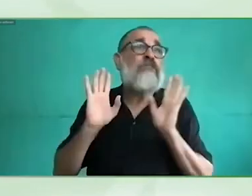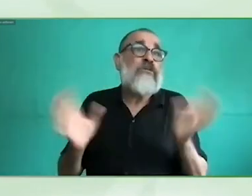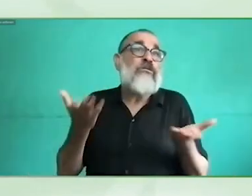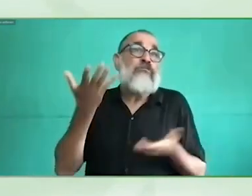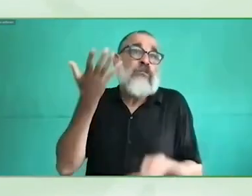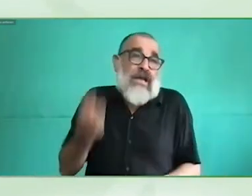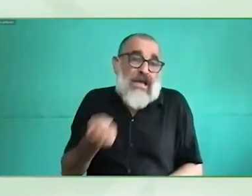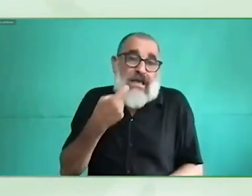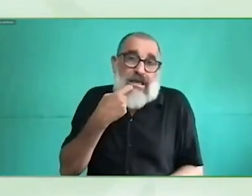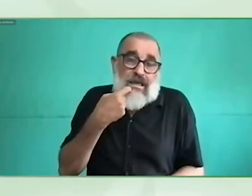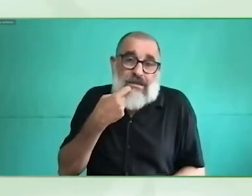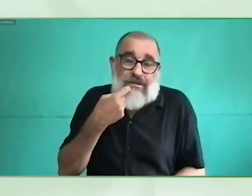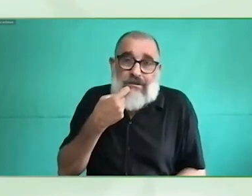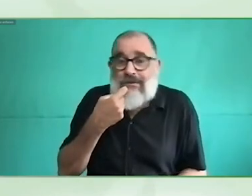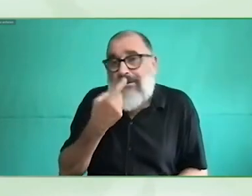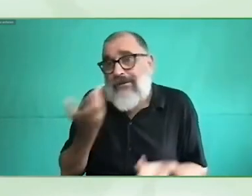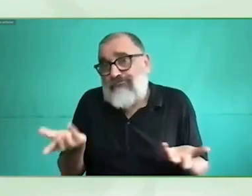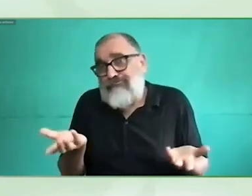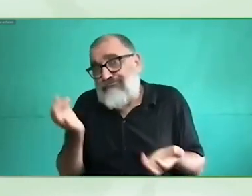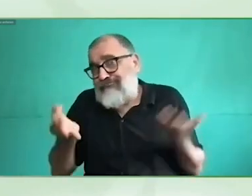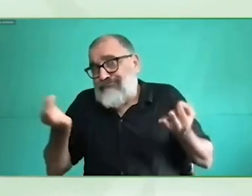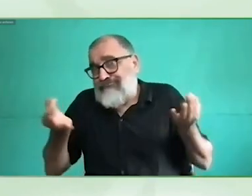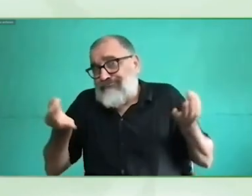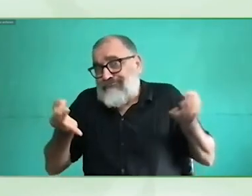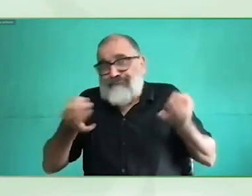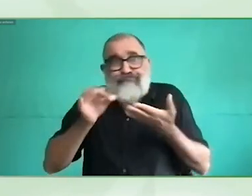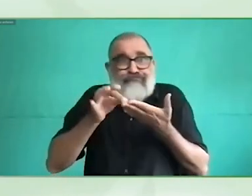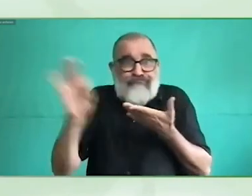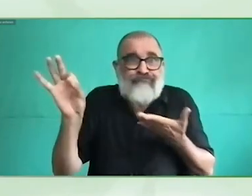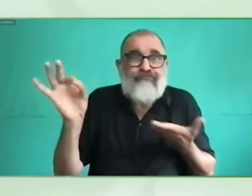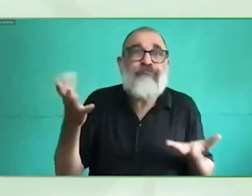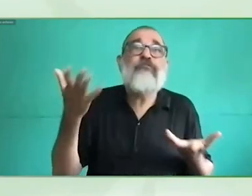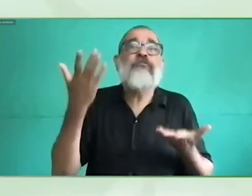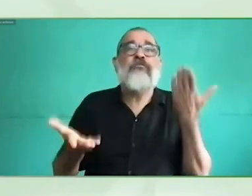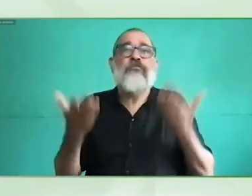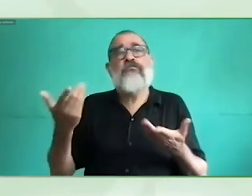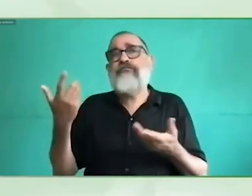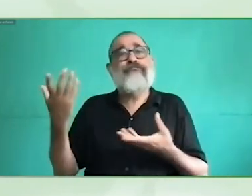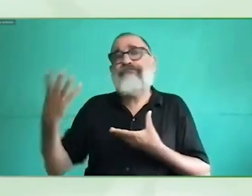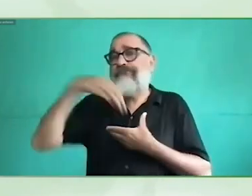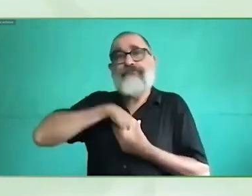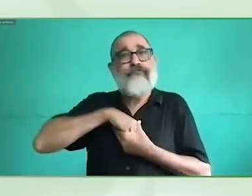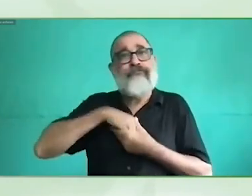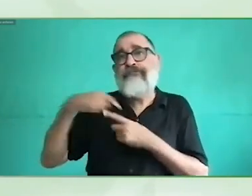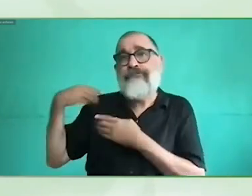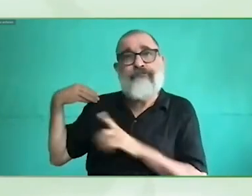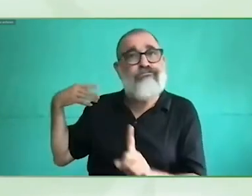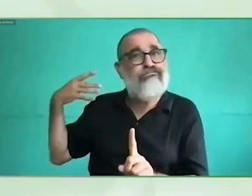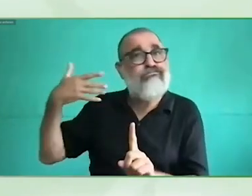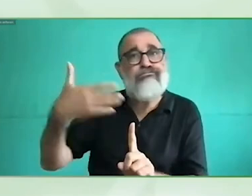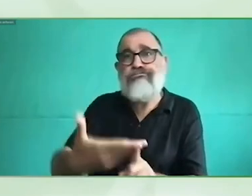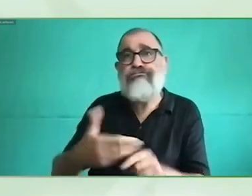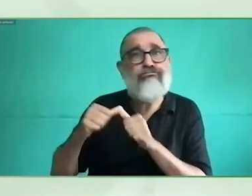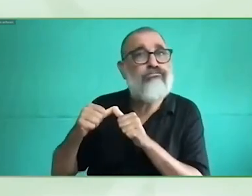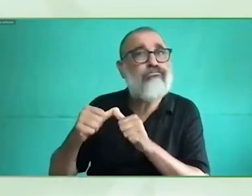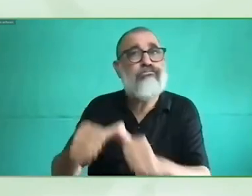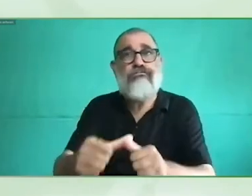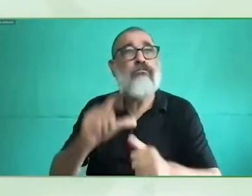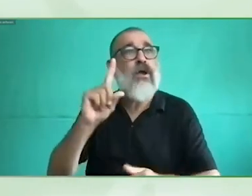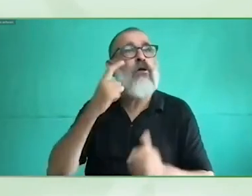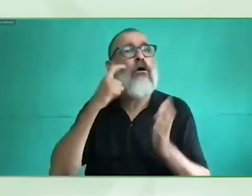mi activismo para que el mundo la conozca y la gente Deje de tener miedo cuando se la cruza en la calle